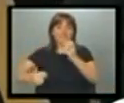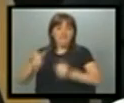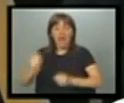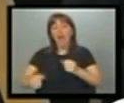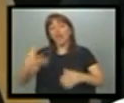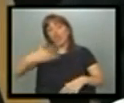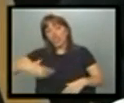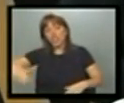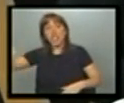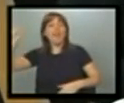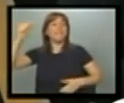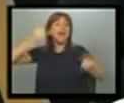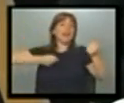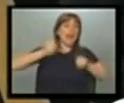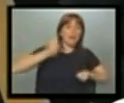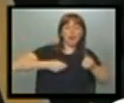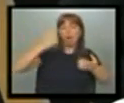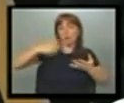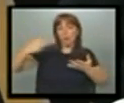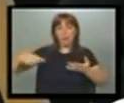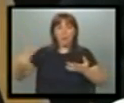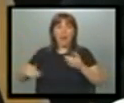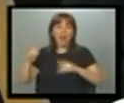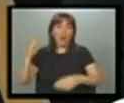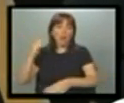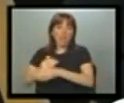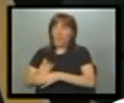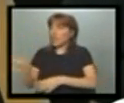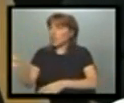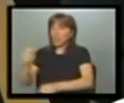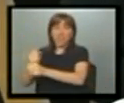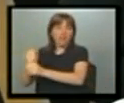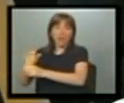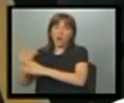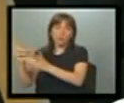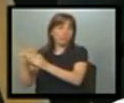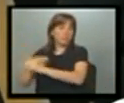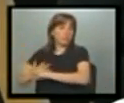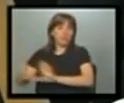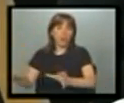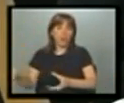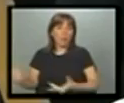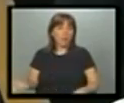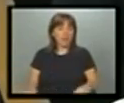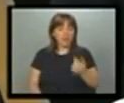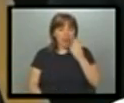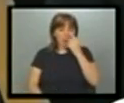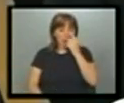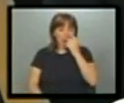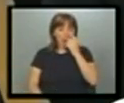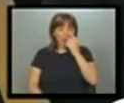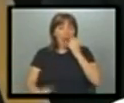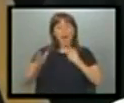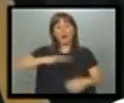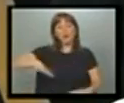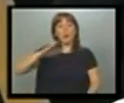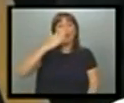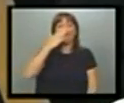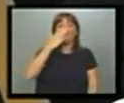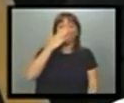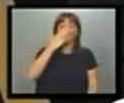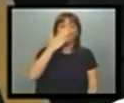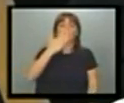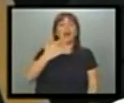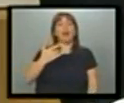tambos. Reducción en lo que es la producción lechera, Dani. Entre un 40, un 50 y en algunas zonas de Córdoba, Santa Fe, hasta